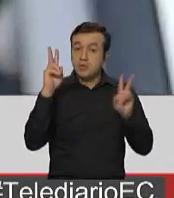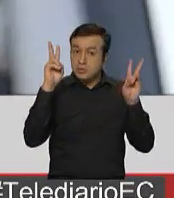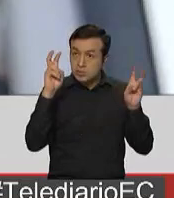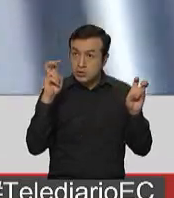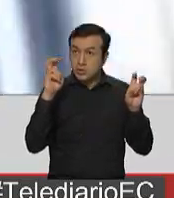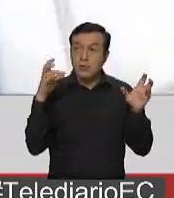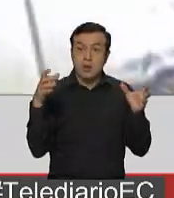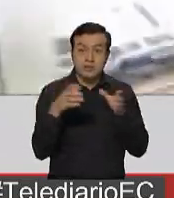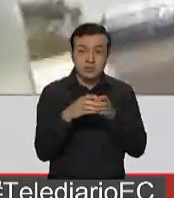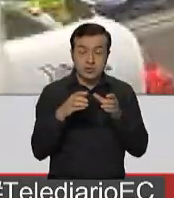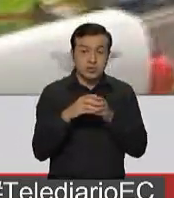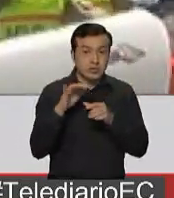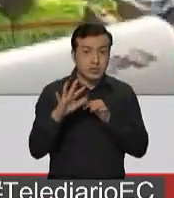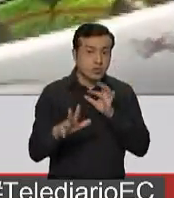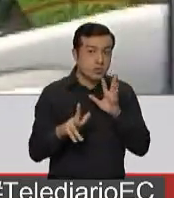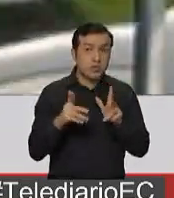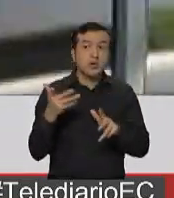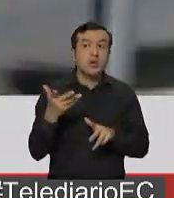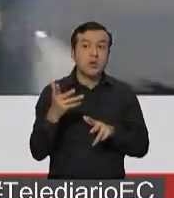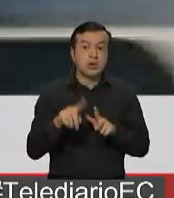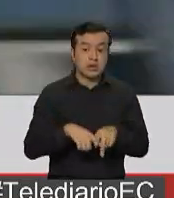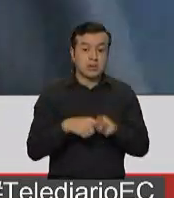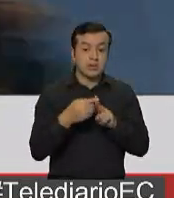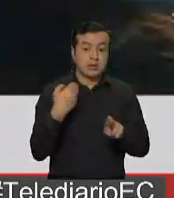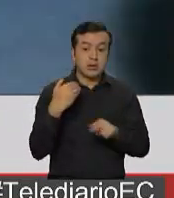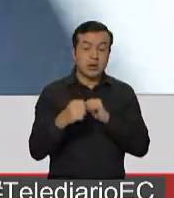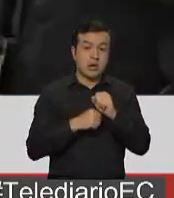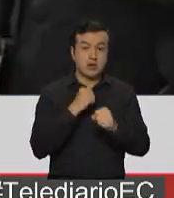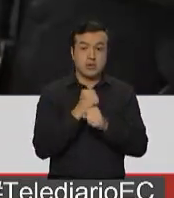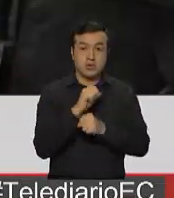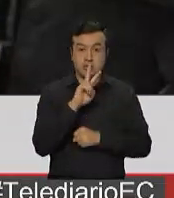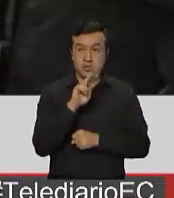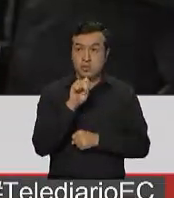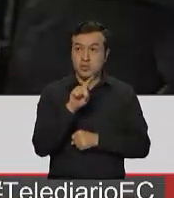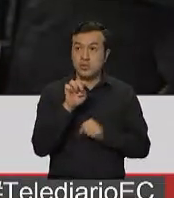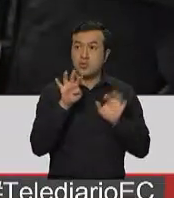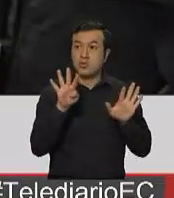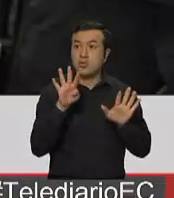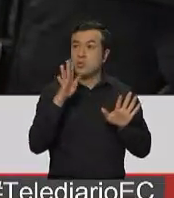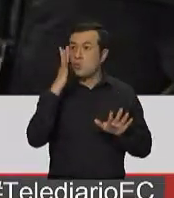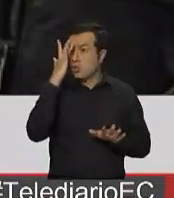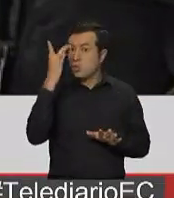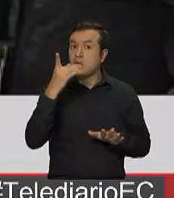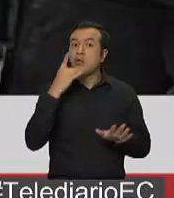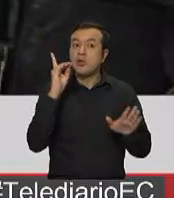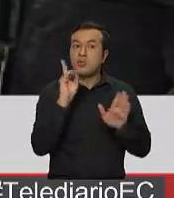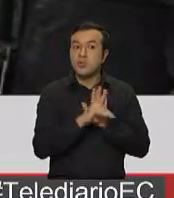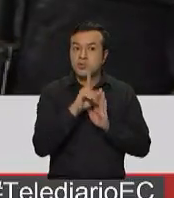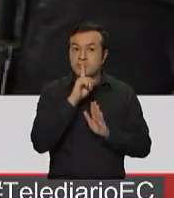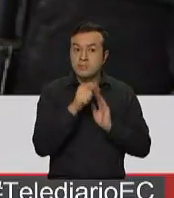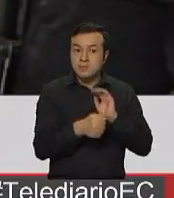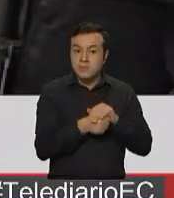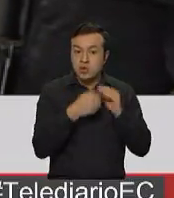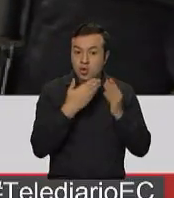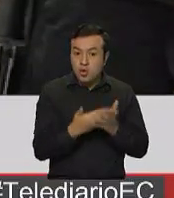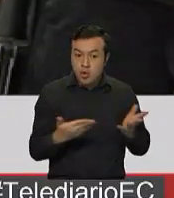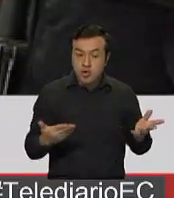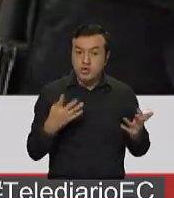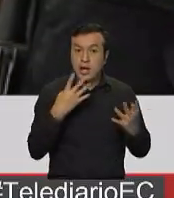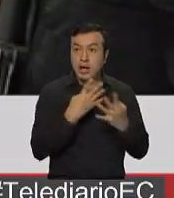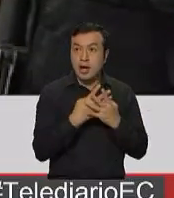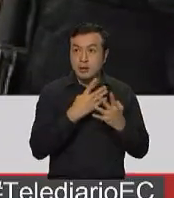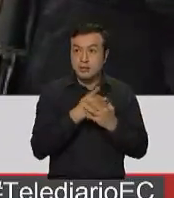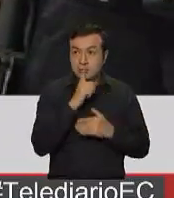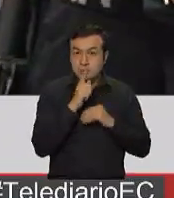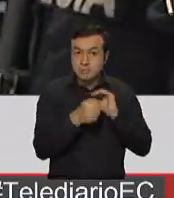delito de asociación ilícita, ocurrido a inicios de 2019, al ser acusado de ingresar artículos prohibidos a la penitenciaría del